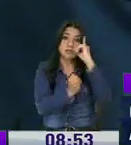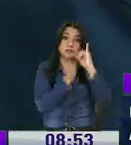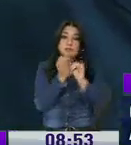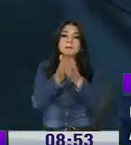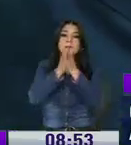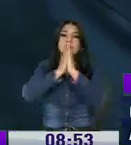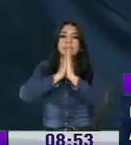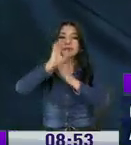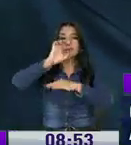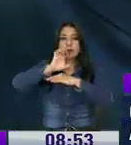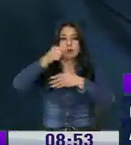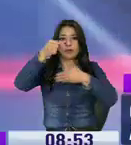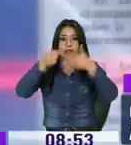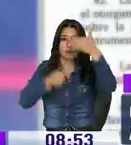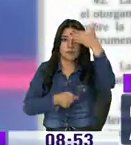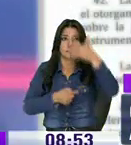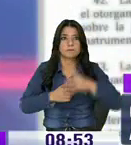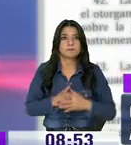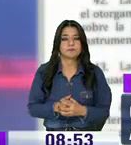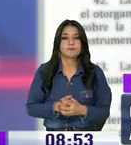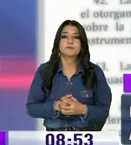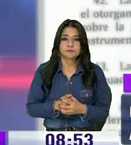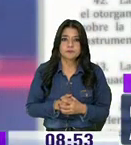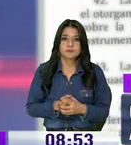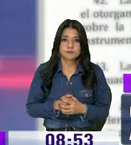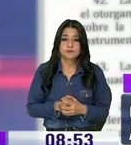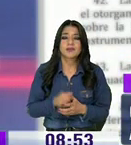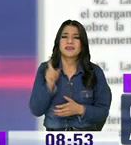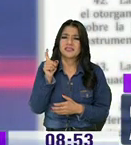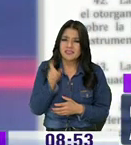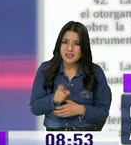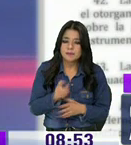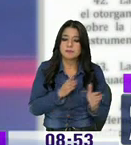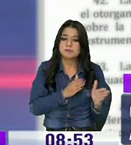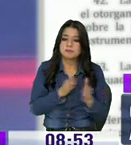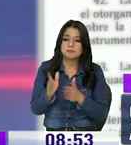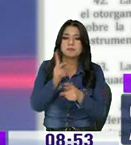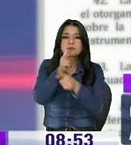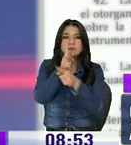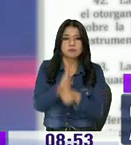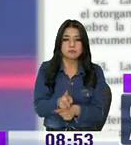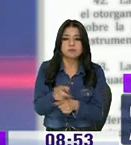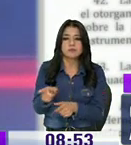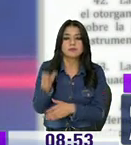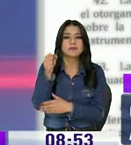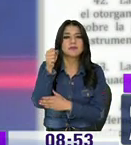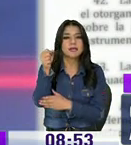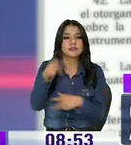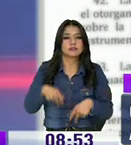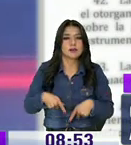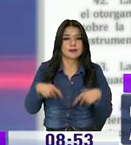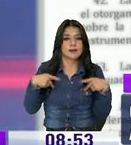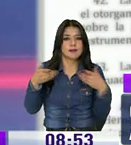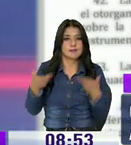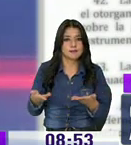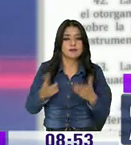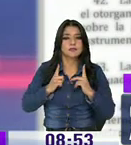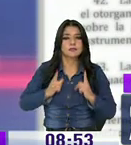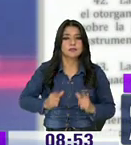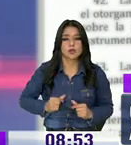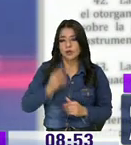Ecuador. Entre ellas está que se adopten las medidas necesarias para proteger los derechos a la vida e integridad de Jorge